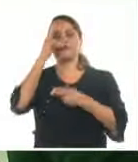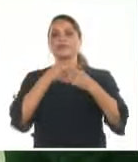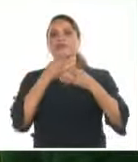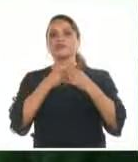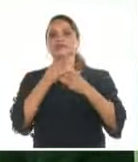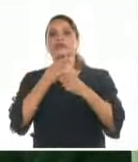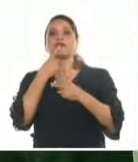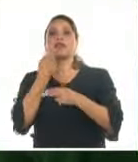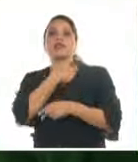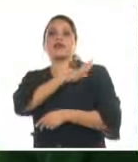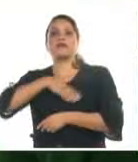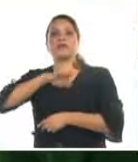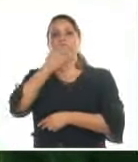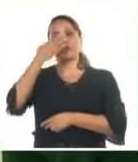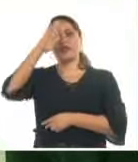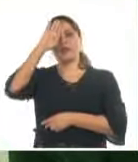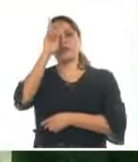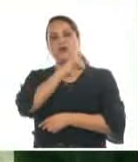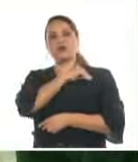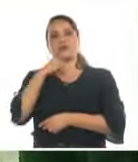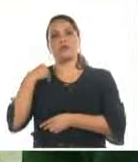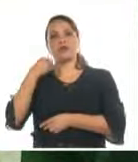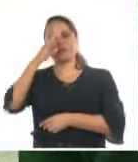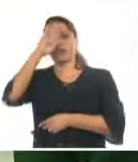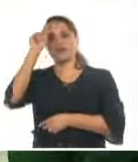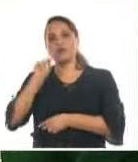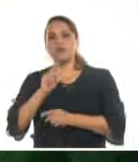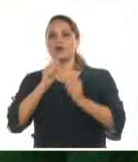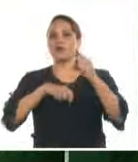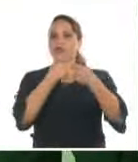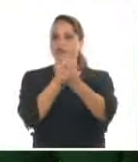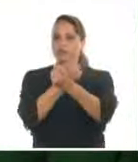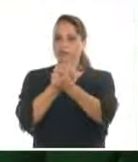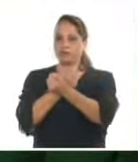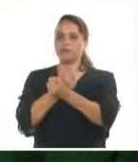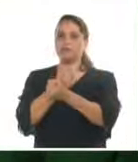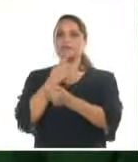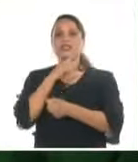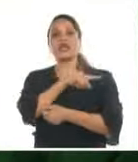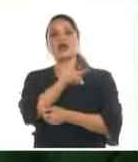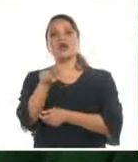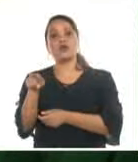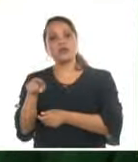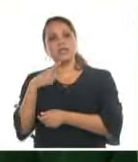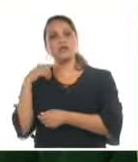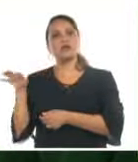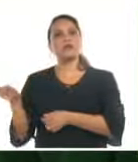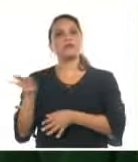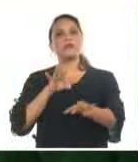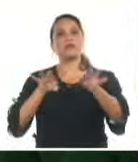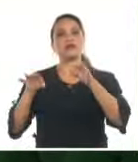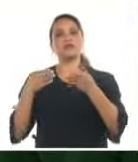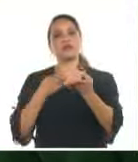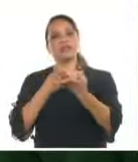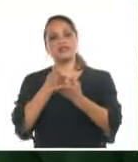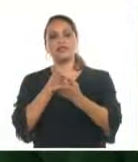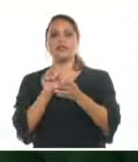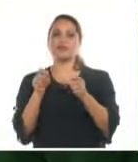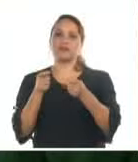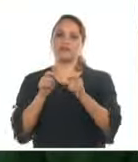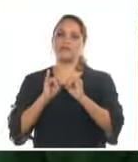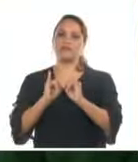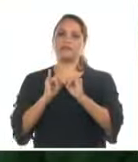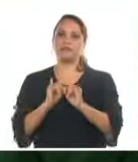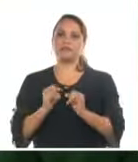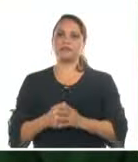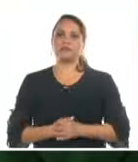Cuba, de todos los médicos cubanos, de la ortopedia de nuestro país. A ustedes, amigos televidentes, los invitamos a que sigan con nuestro canal, que estaremos